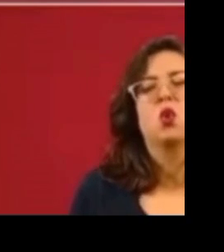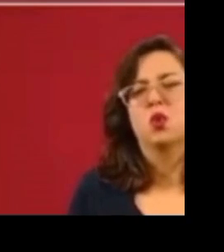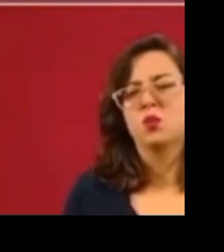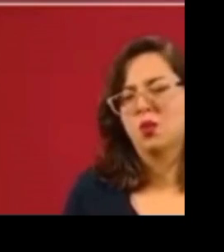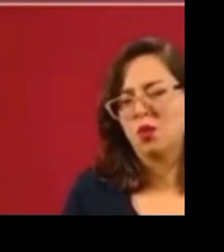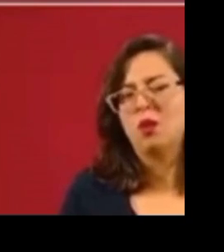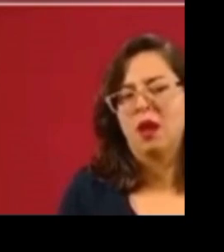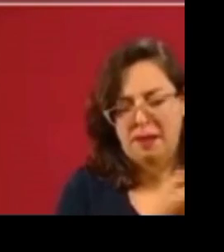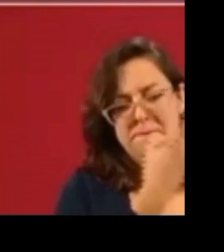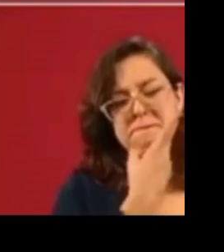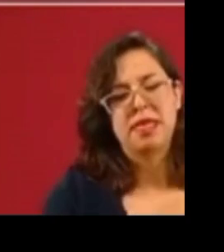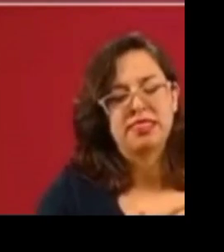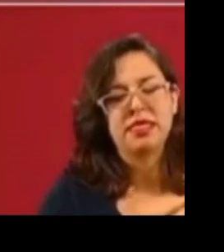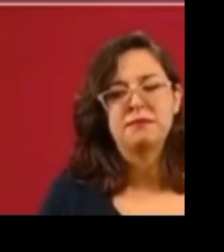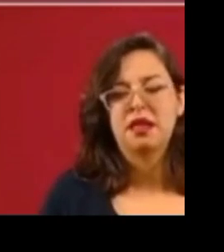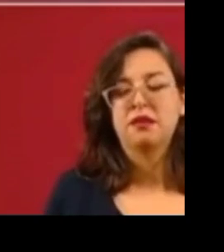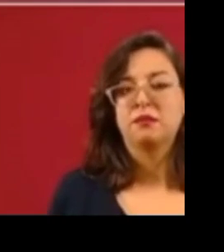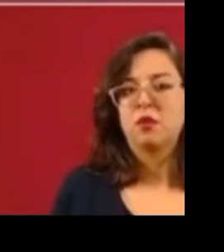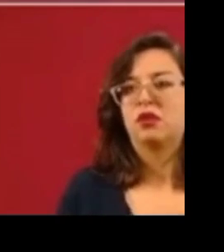Además, sin darlo a conocer,